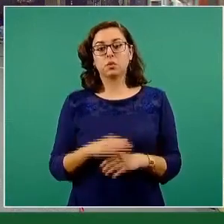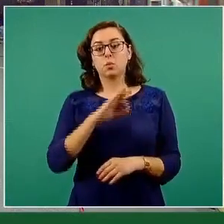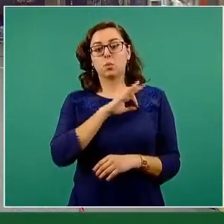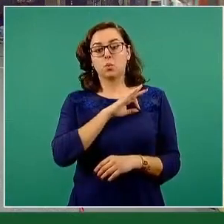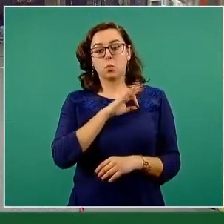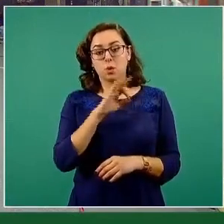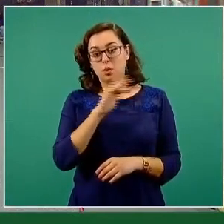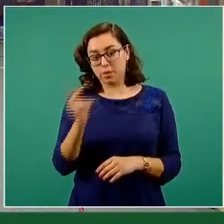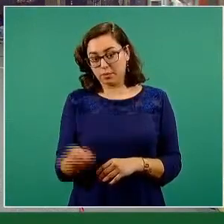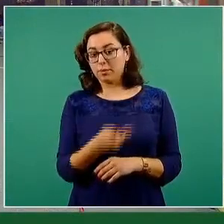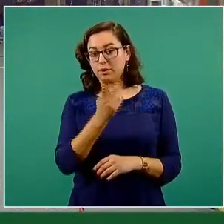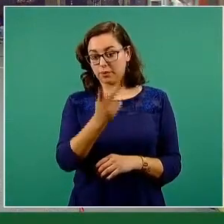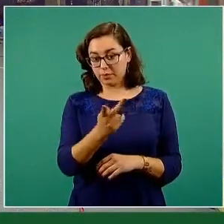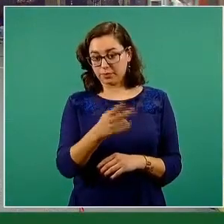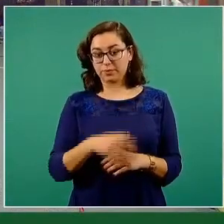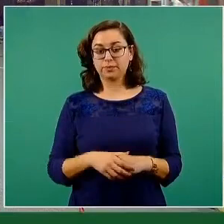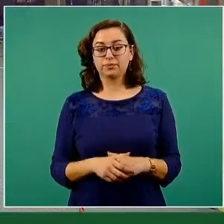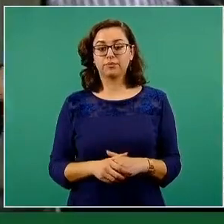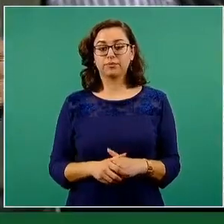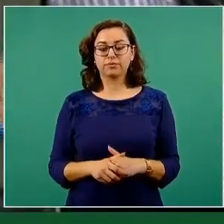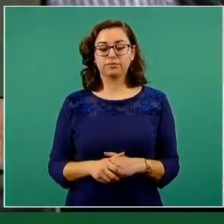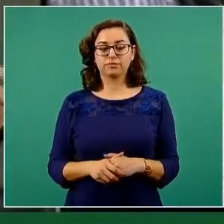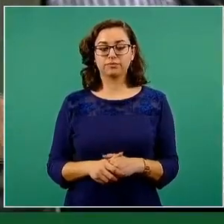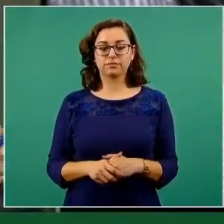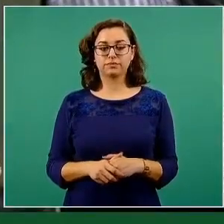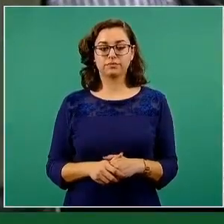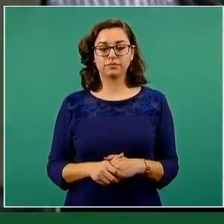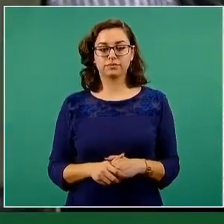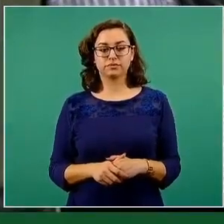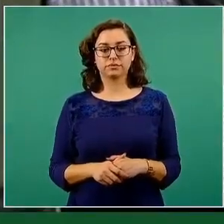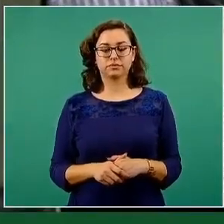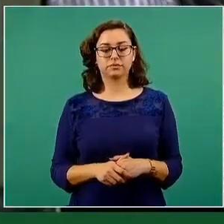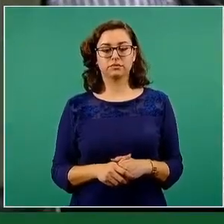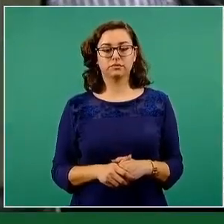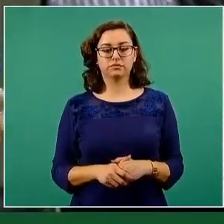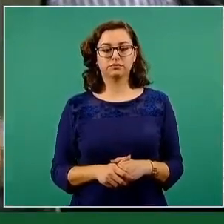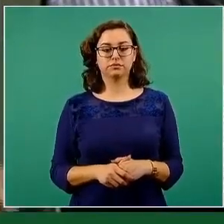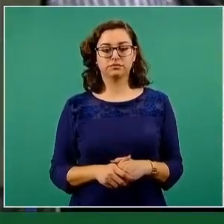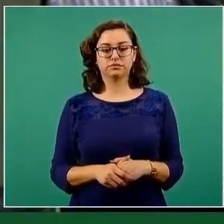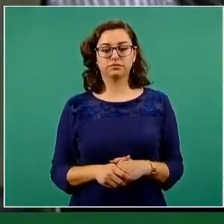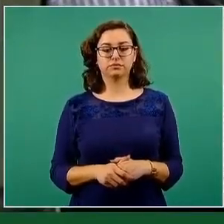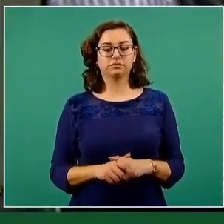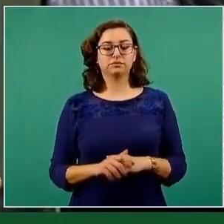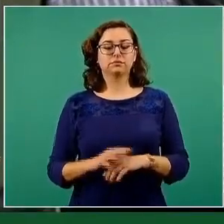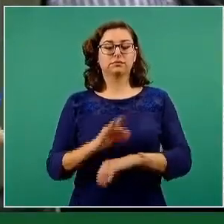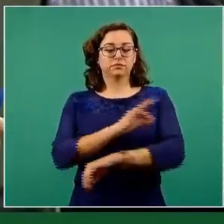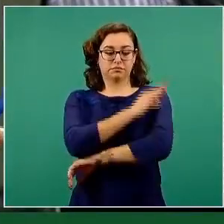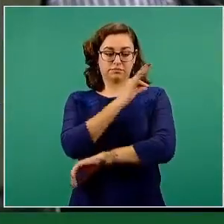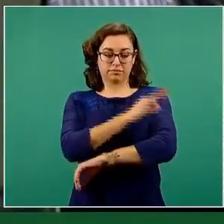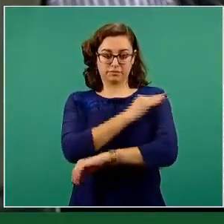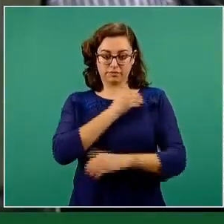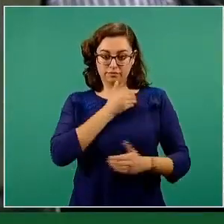posible, de acuerdo al avance que se ha tenido en la vacunación,